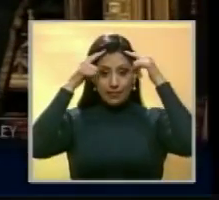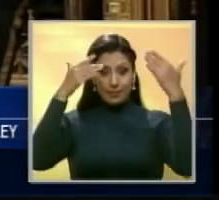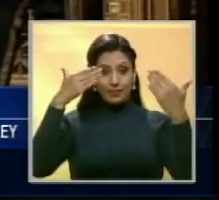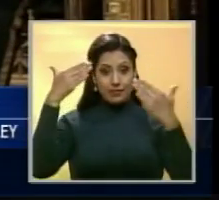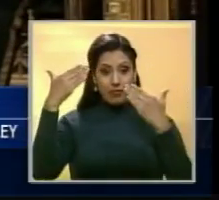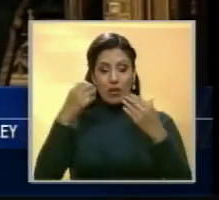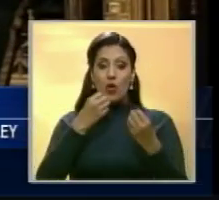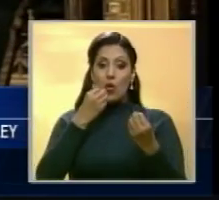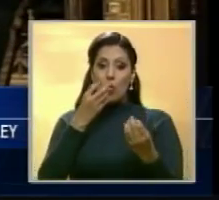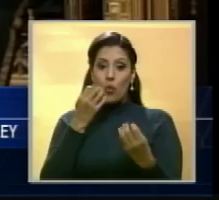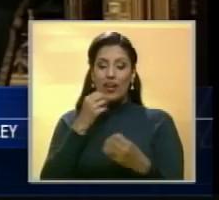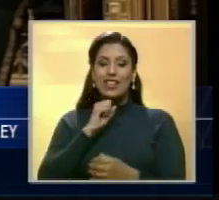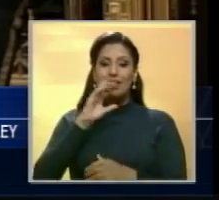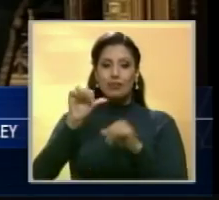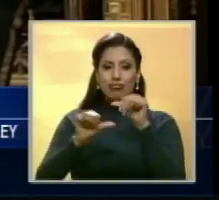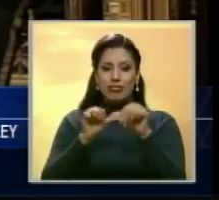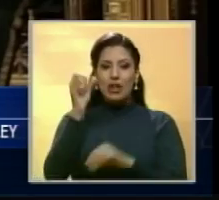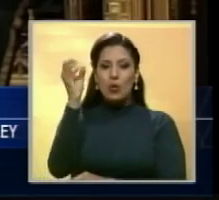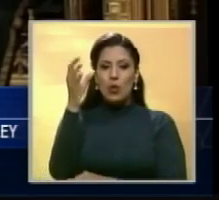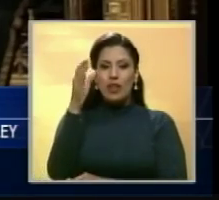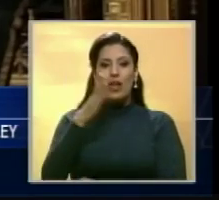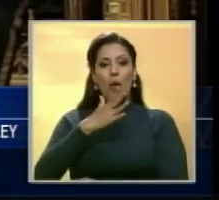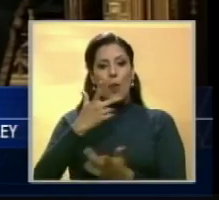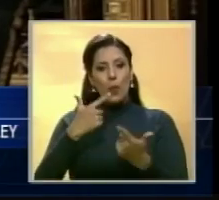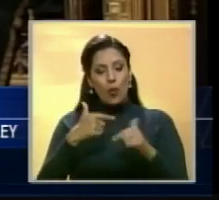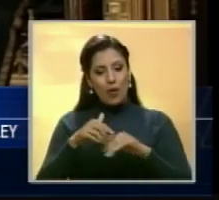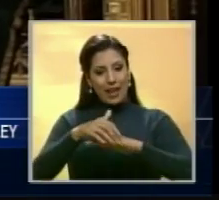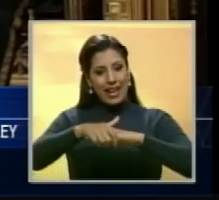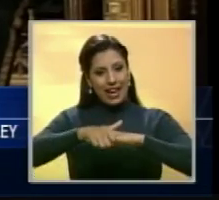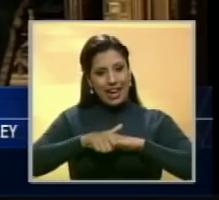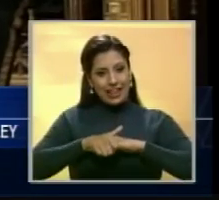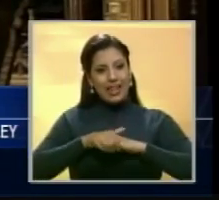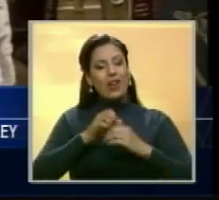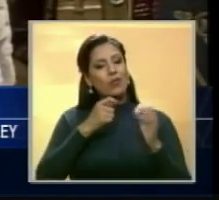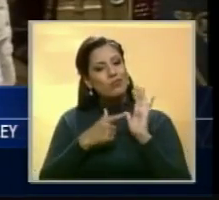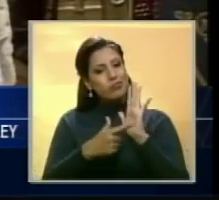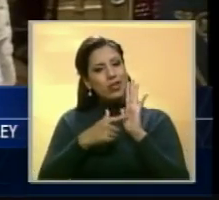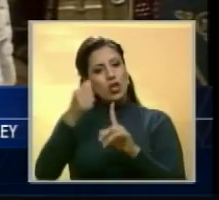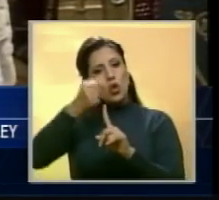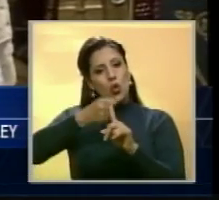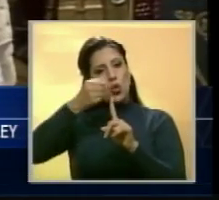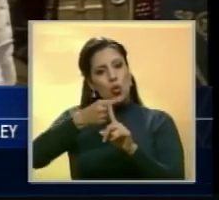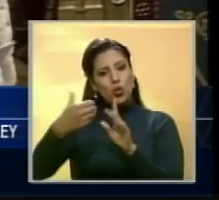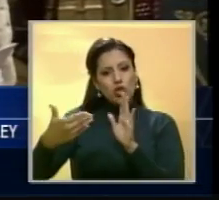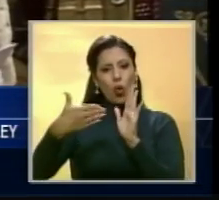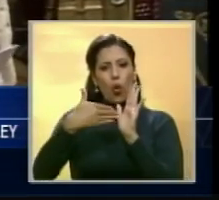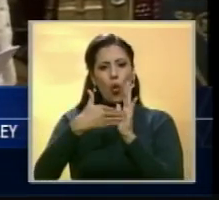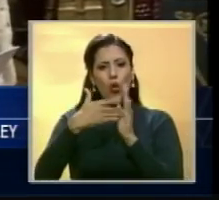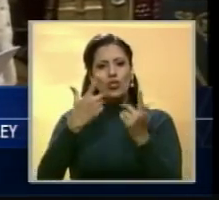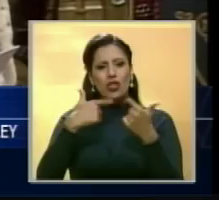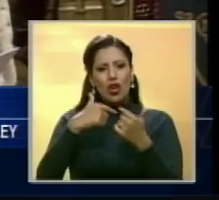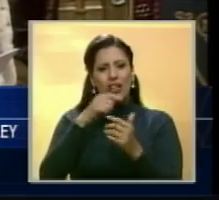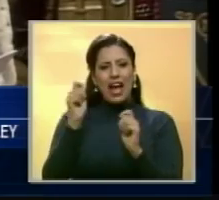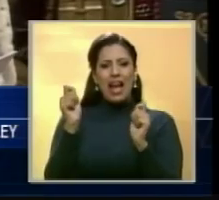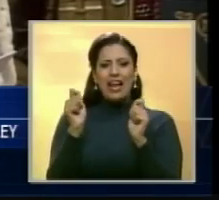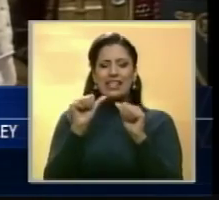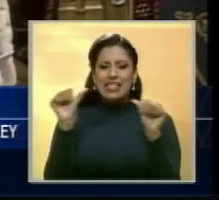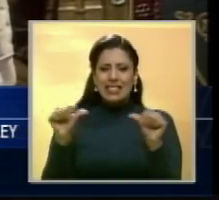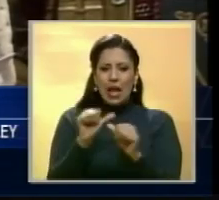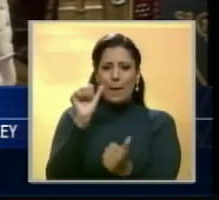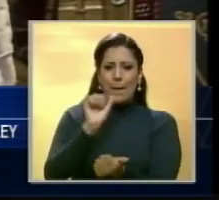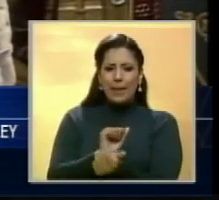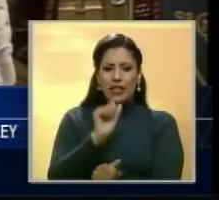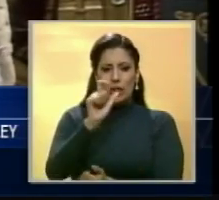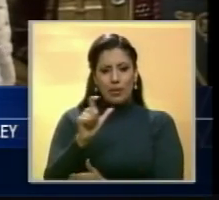II ofreció su tradicional discurso ante el Parlamento británico, en el cual resaltó la lucha contra el extremismo y la reforma del sistema de